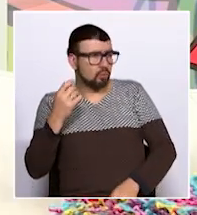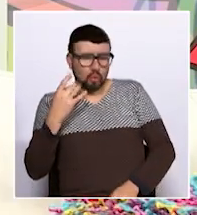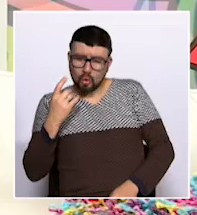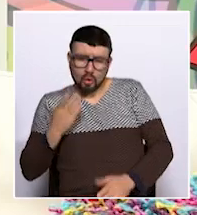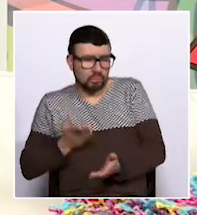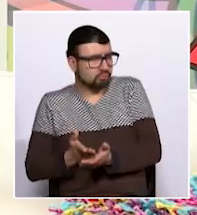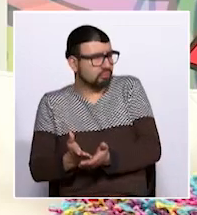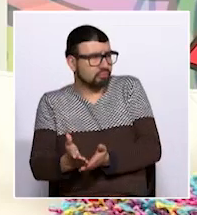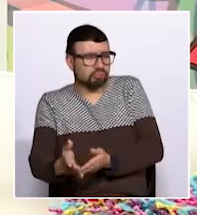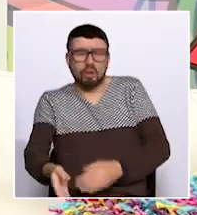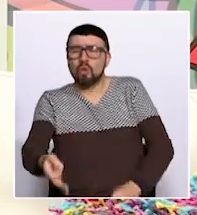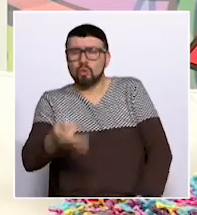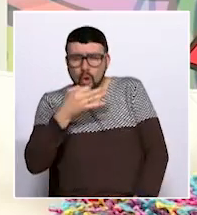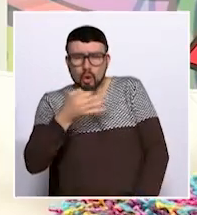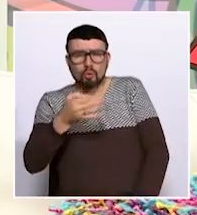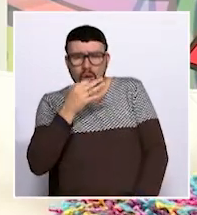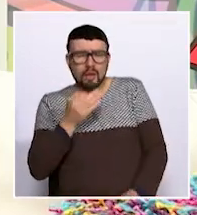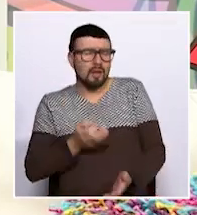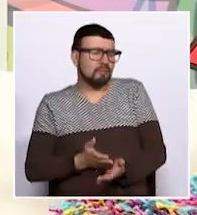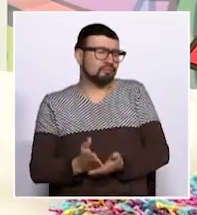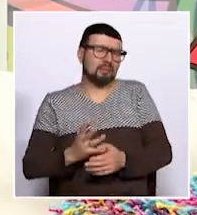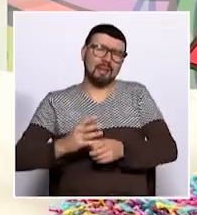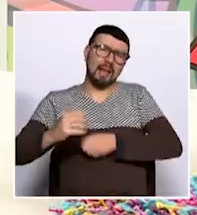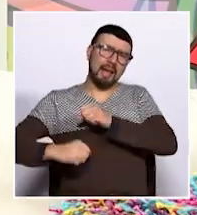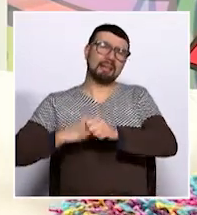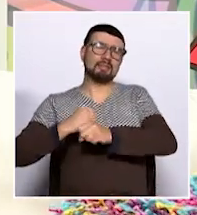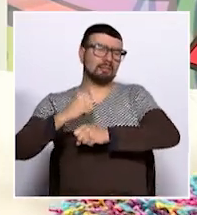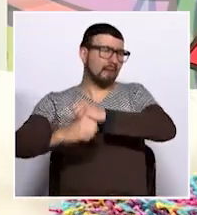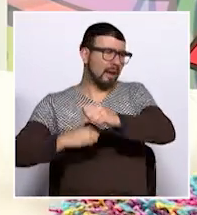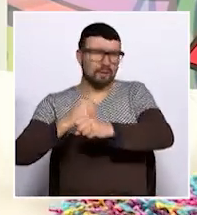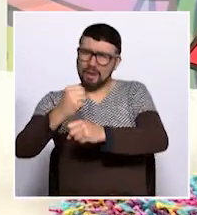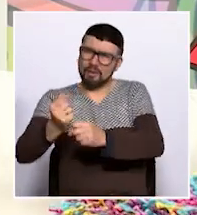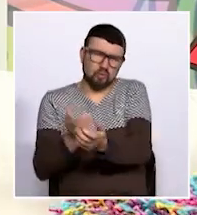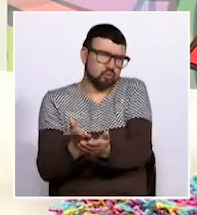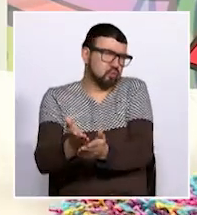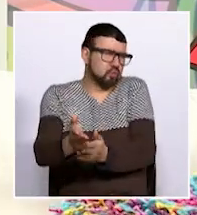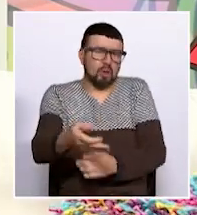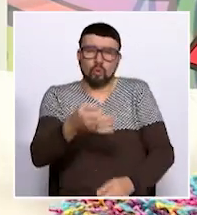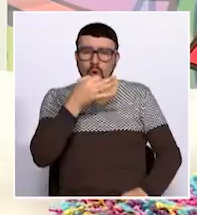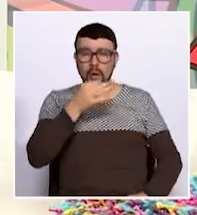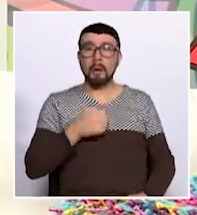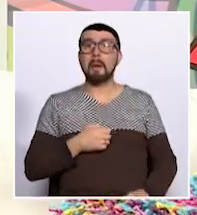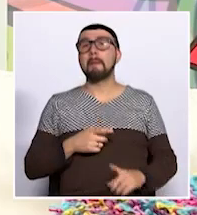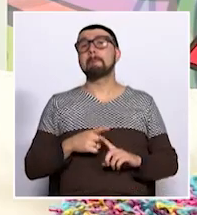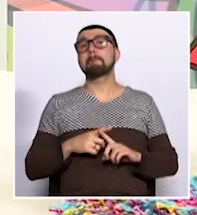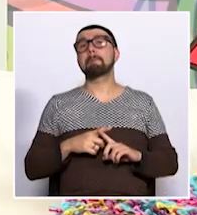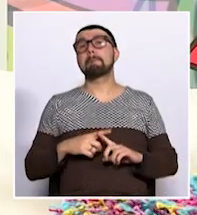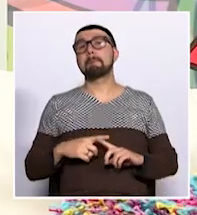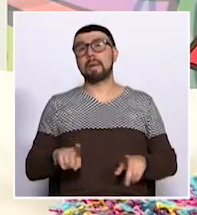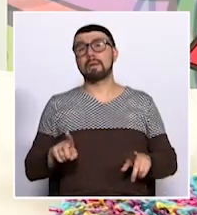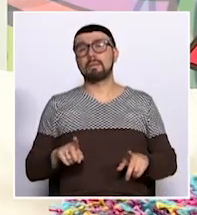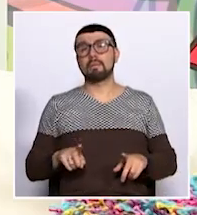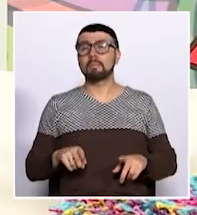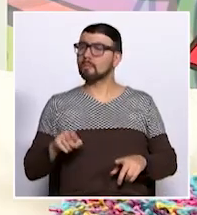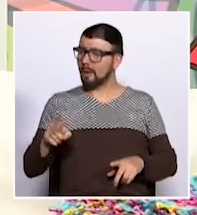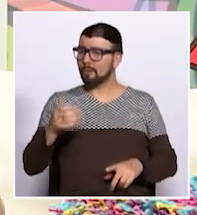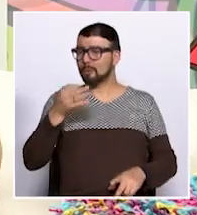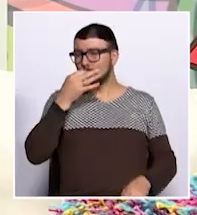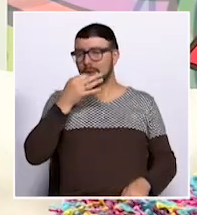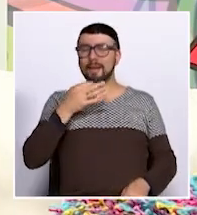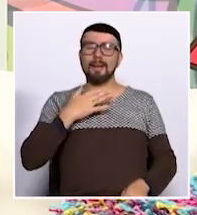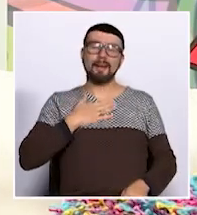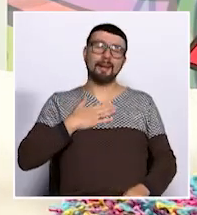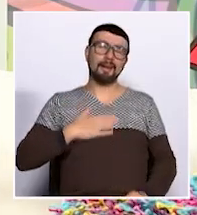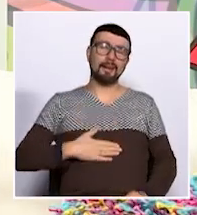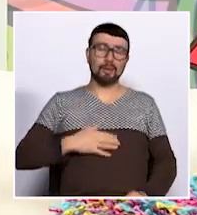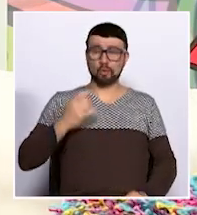tiempo, durante muchos años, pero resulta que le está, digamos que calmando el dolor, pero le